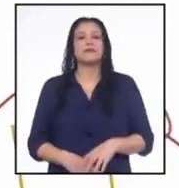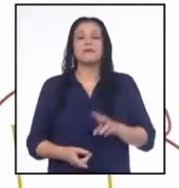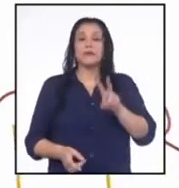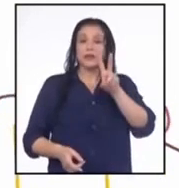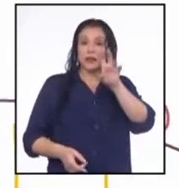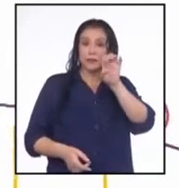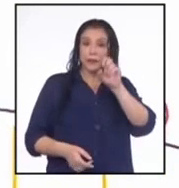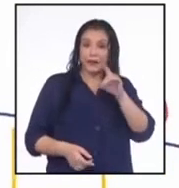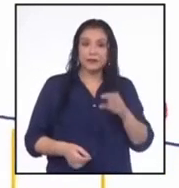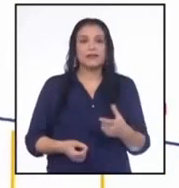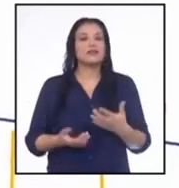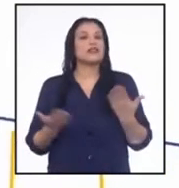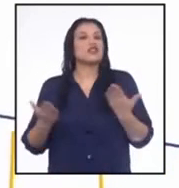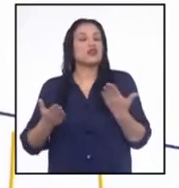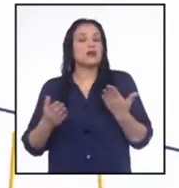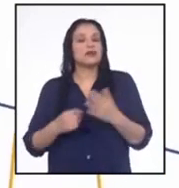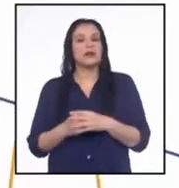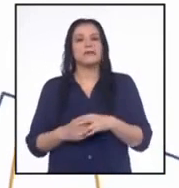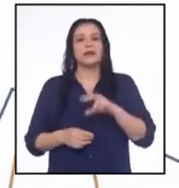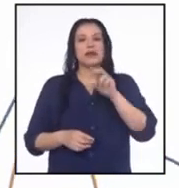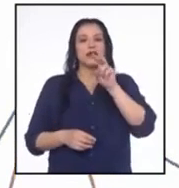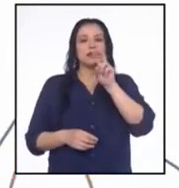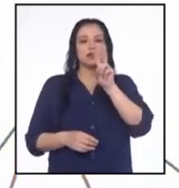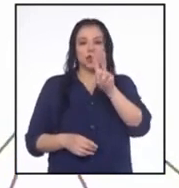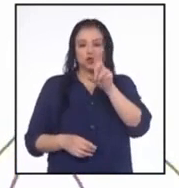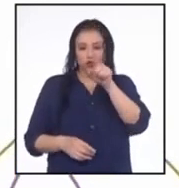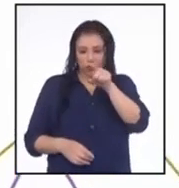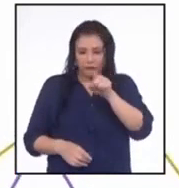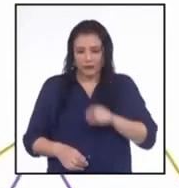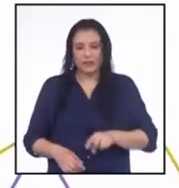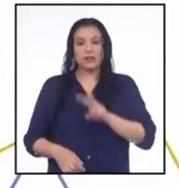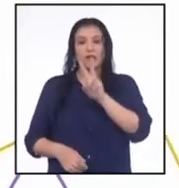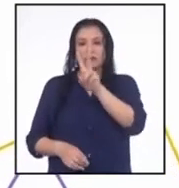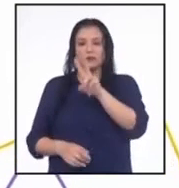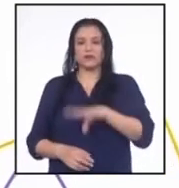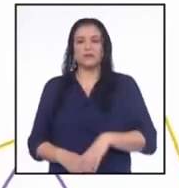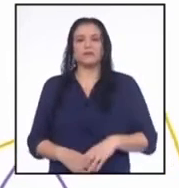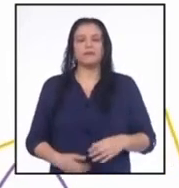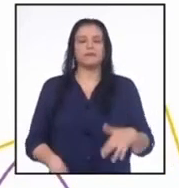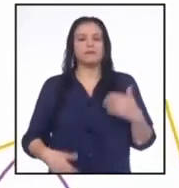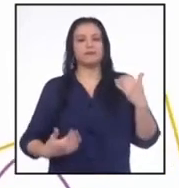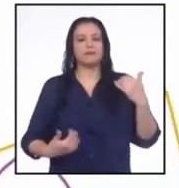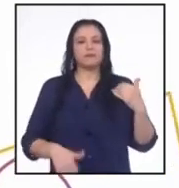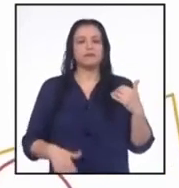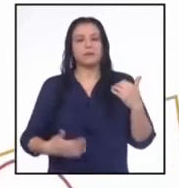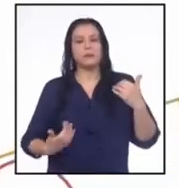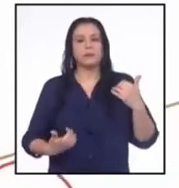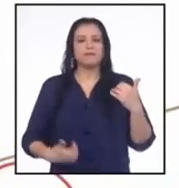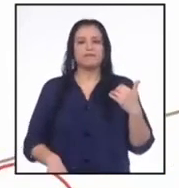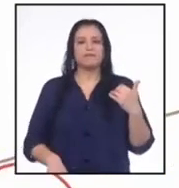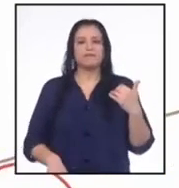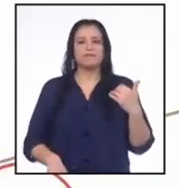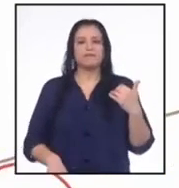el vértice ubicado en el punto 2, punto y coma 2.